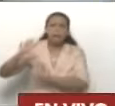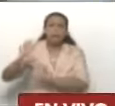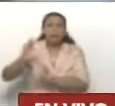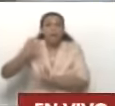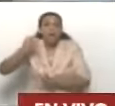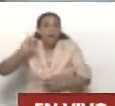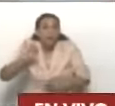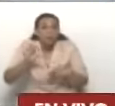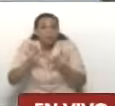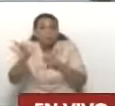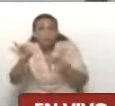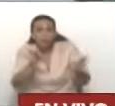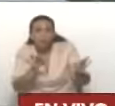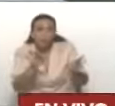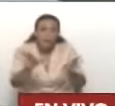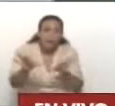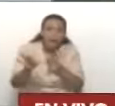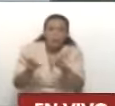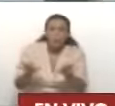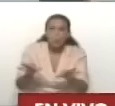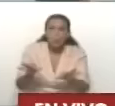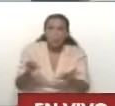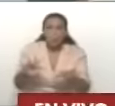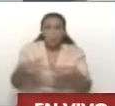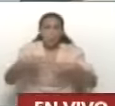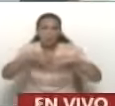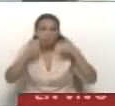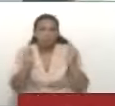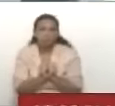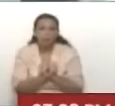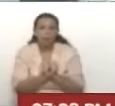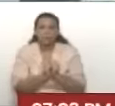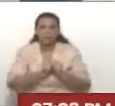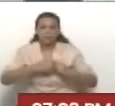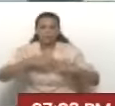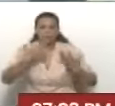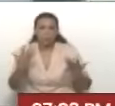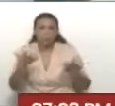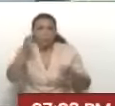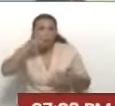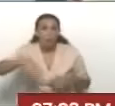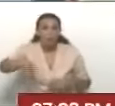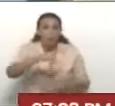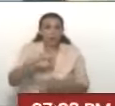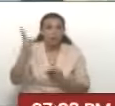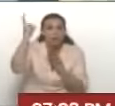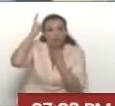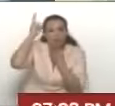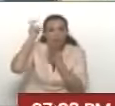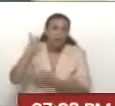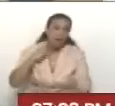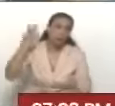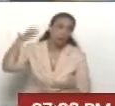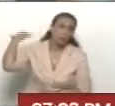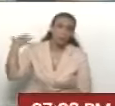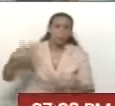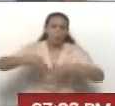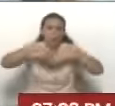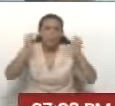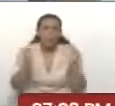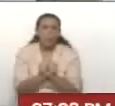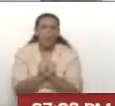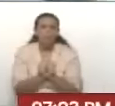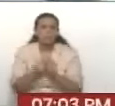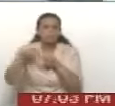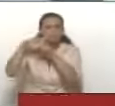lugar hubo rebeldía de nuestros pueblos aborígenes, hubo rebeldía contra